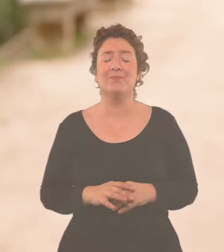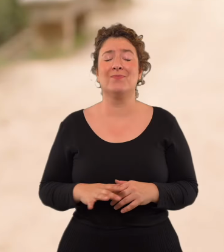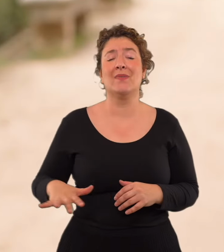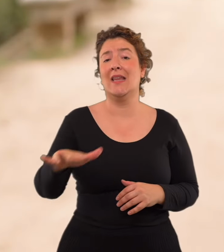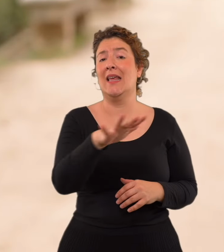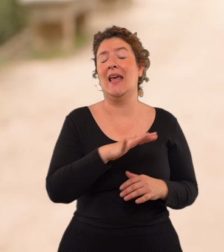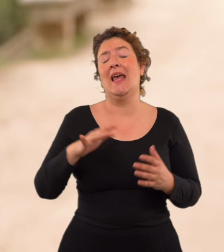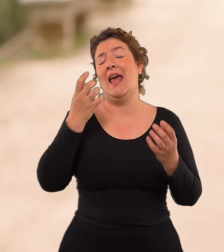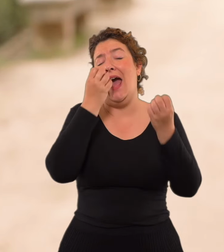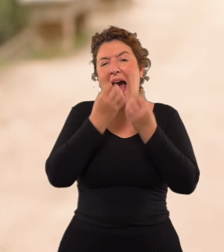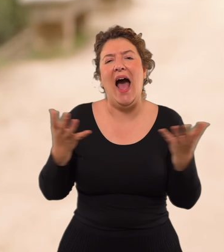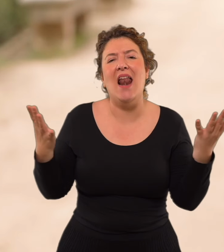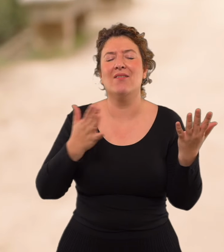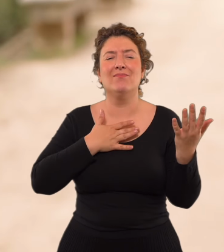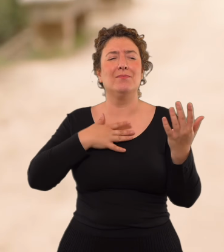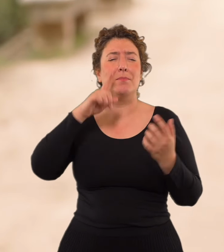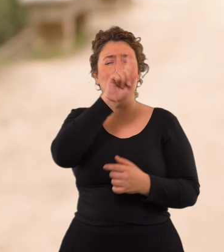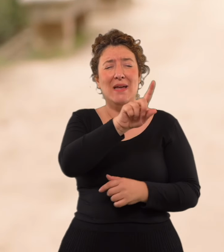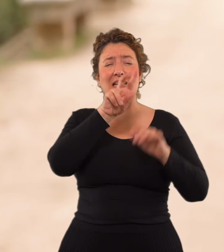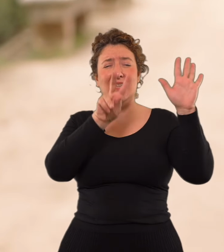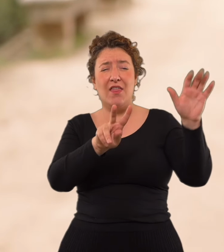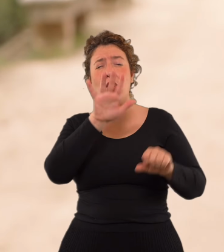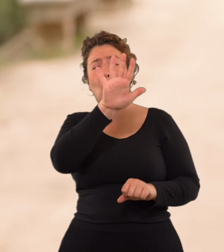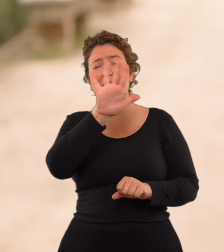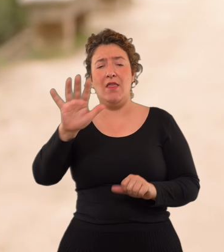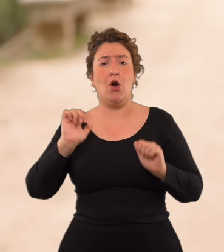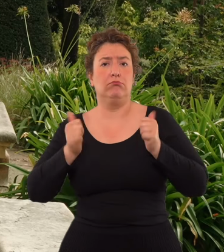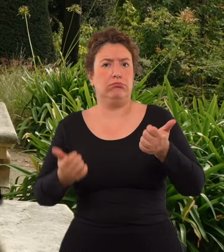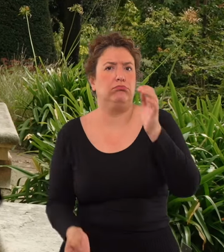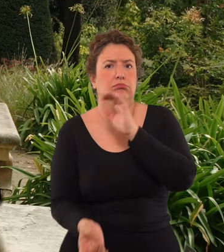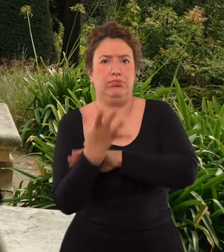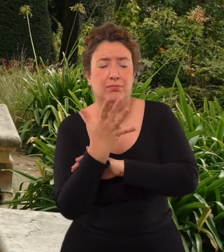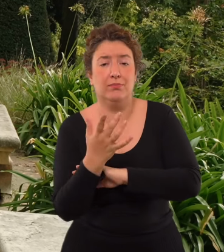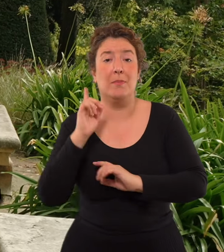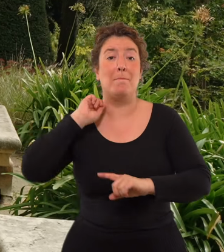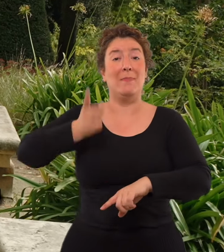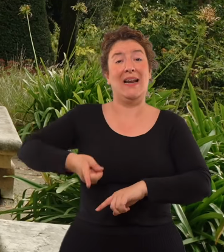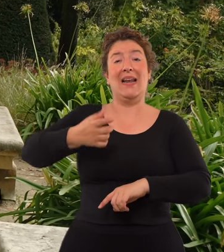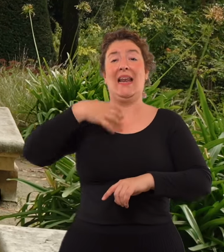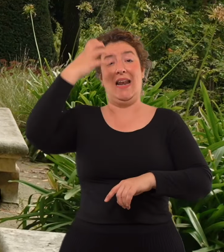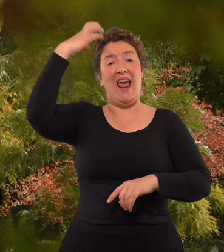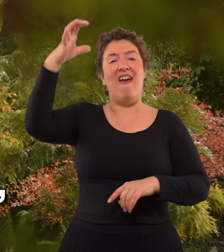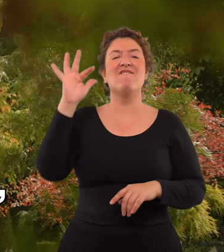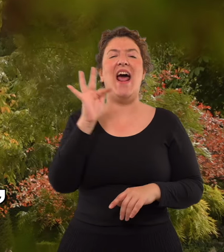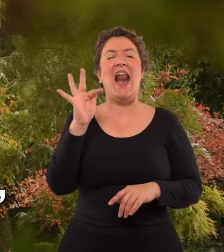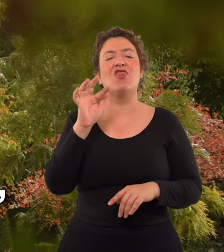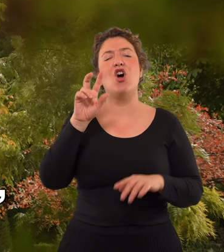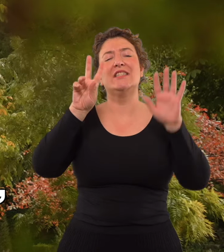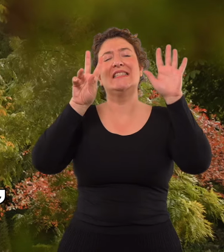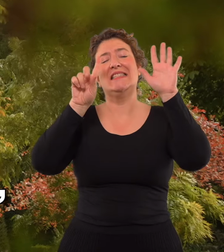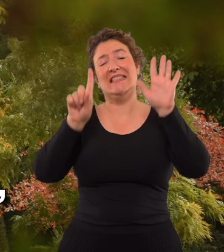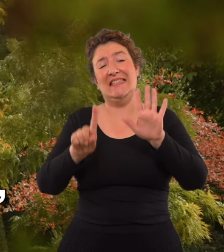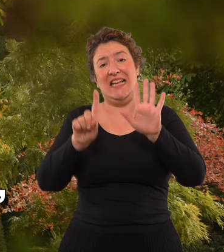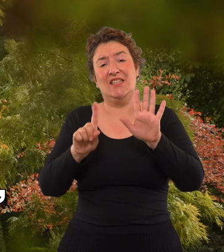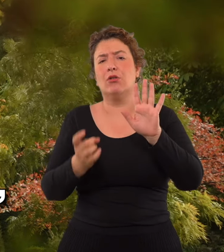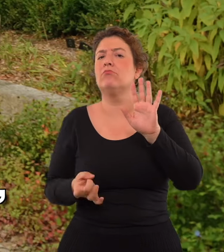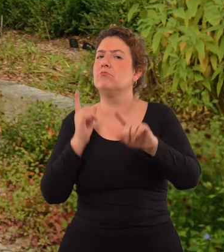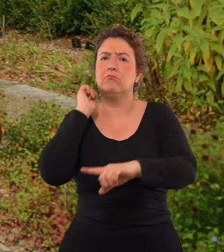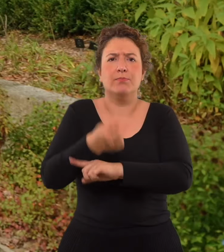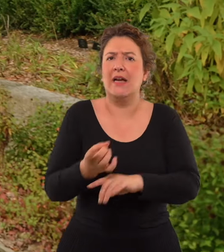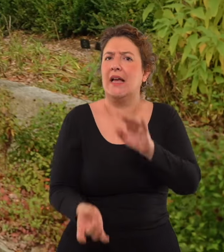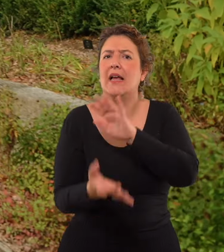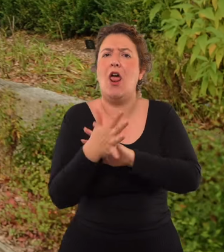Este jardín tiene sus orígenes en 1755, cuando, por mandato del rey Fernando VI, se crea el Real Jardín Botánico de